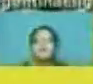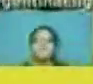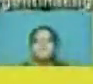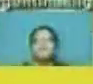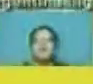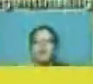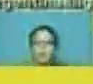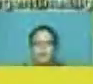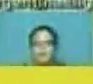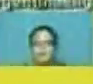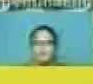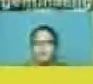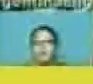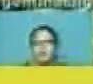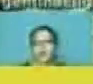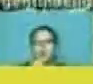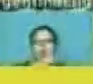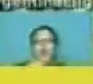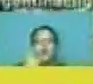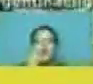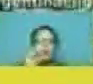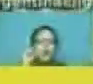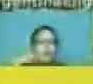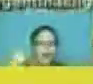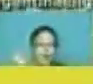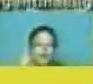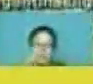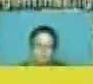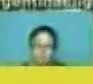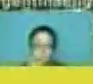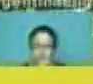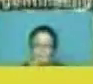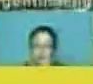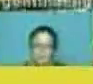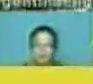Ahora me voy con mi amiga.